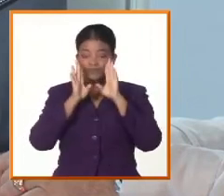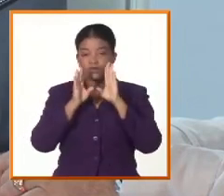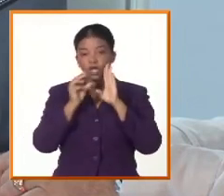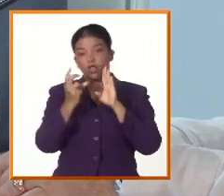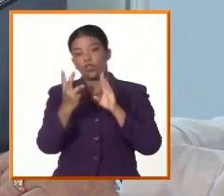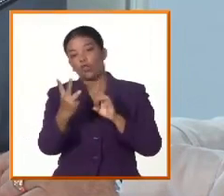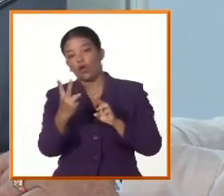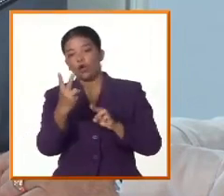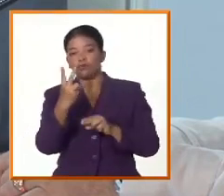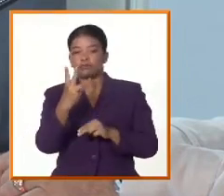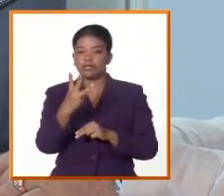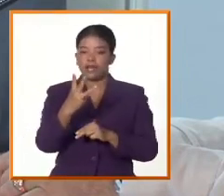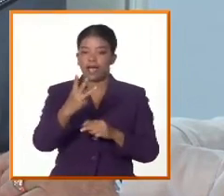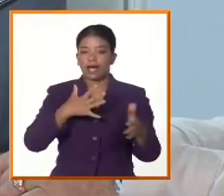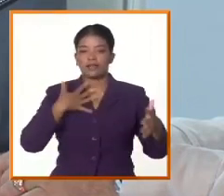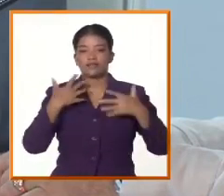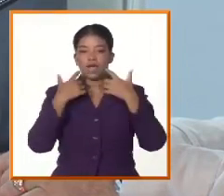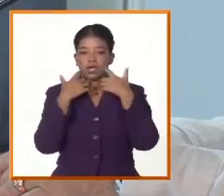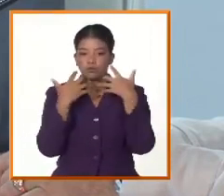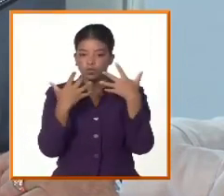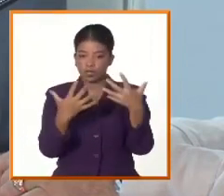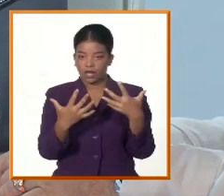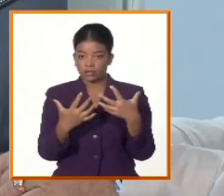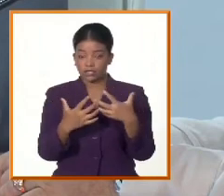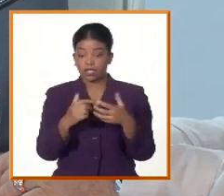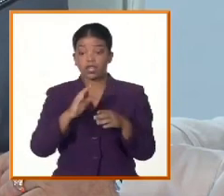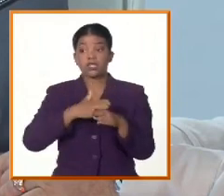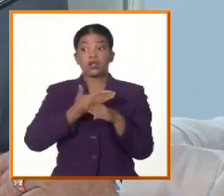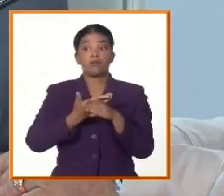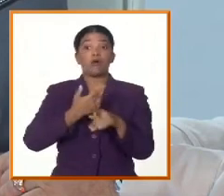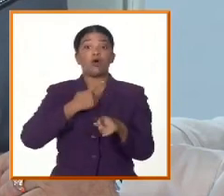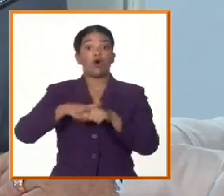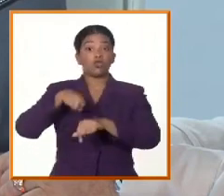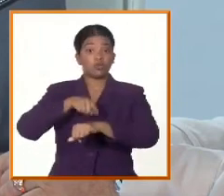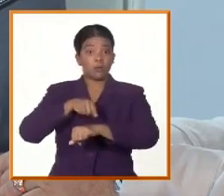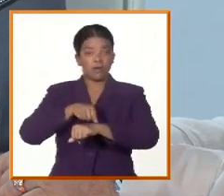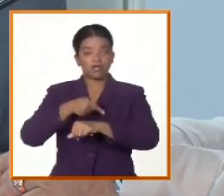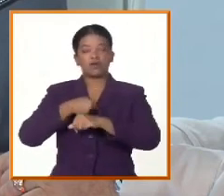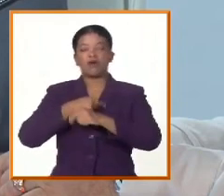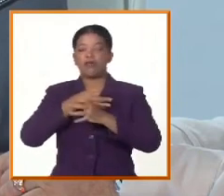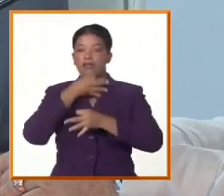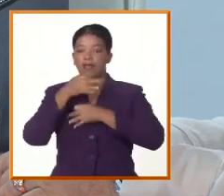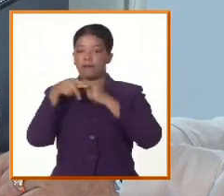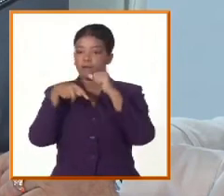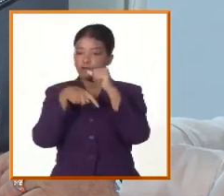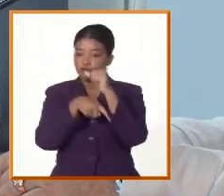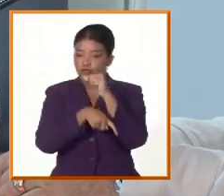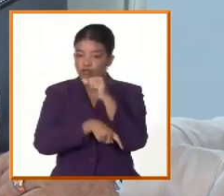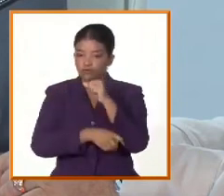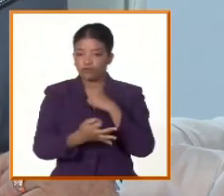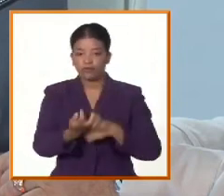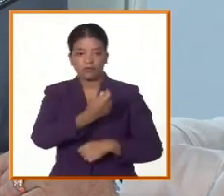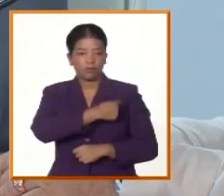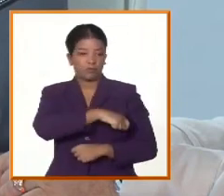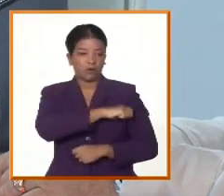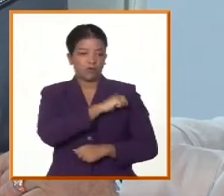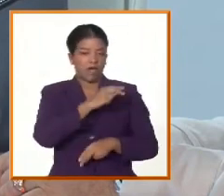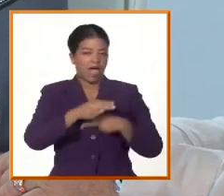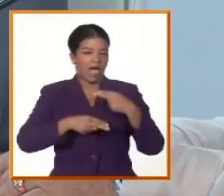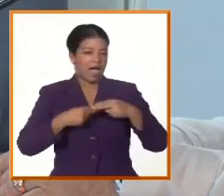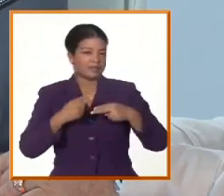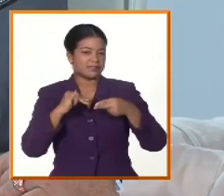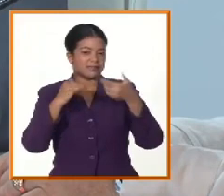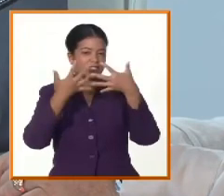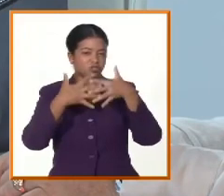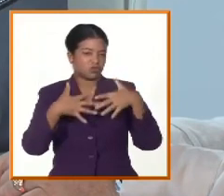muy importantes de mucha actualidad y creo que habrá otras oportunidades en el transcurso del año y para mantener actualizado nuestro pueblo lo que hace el